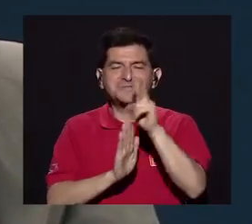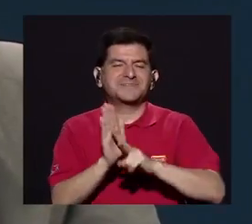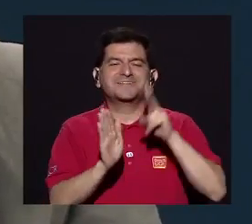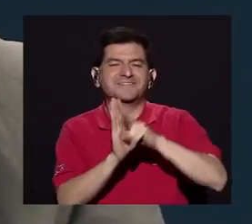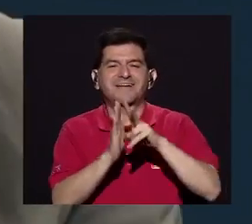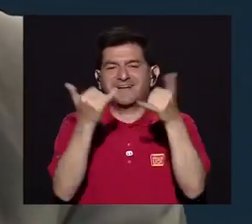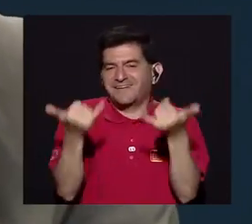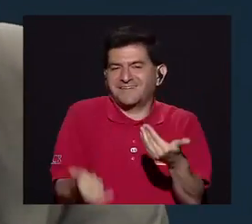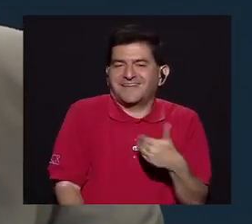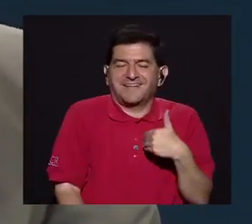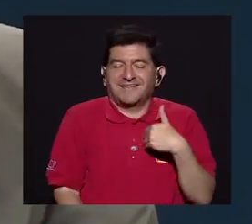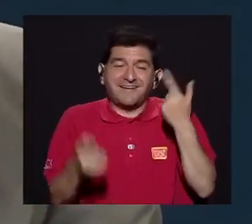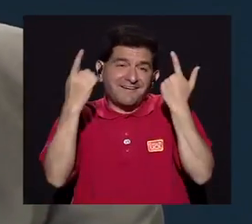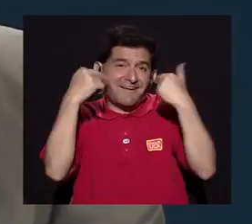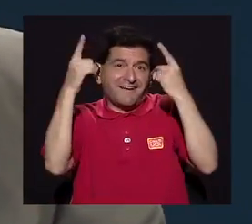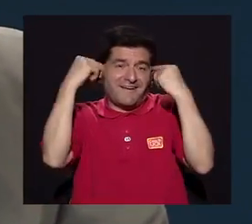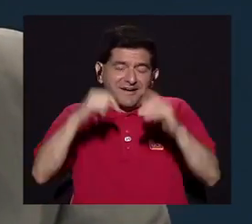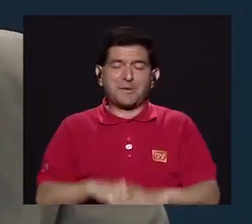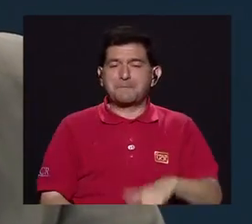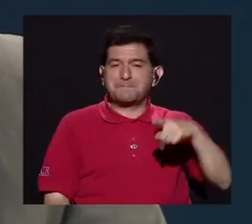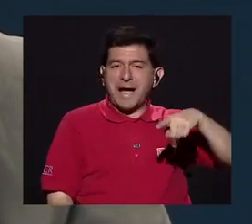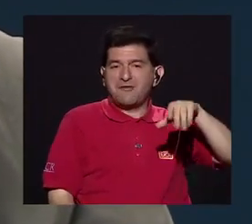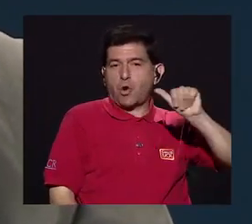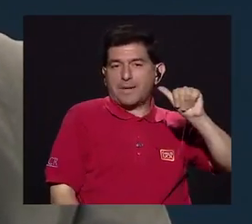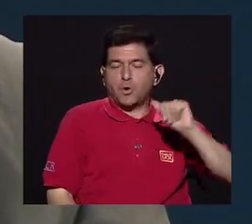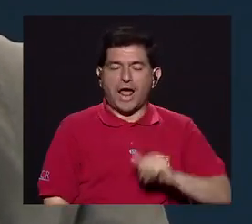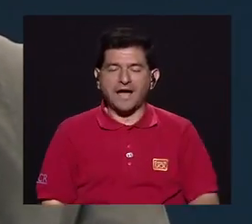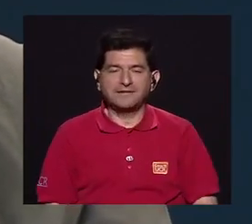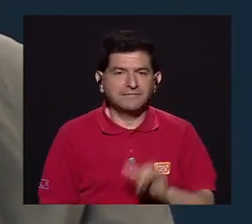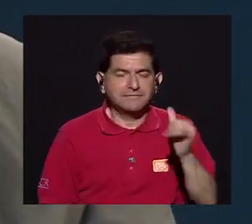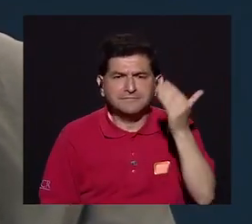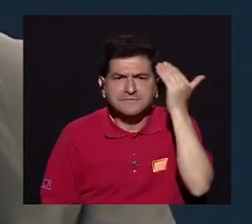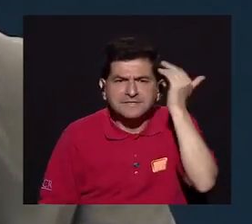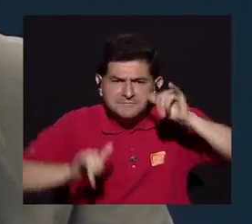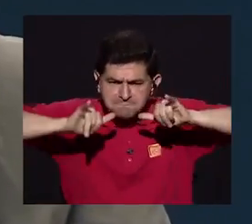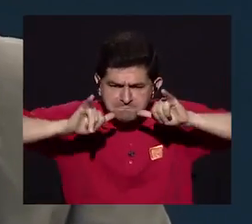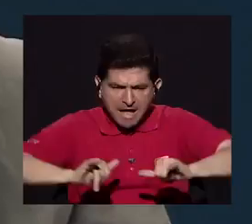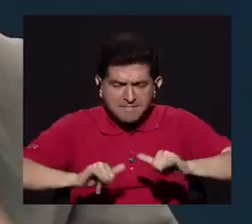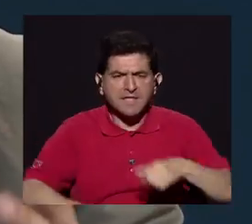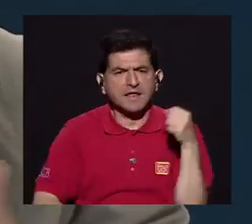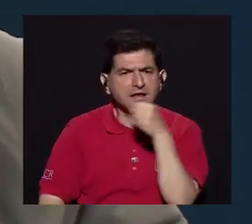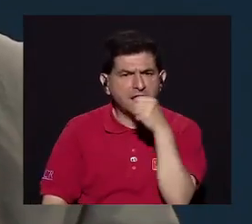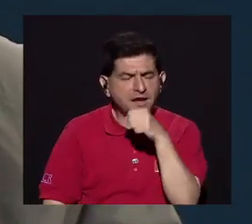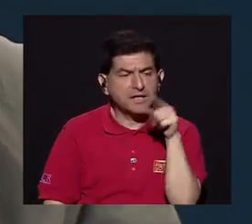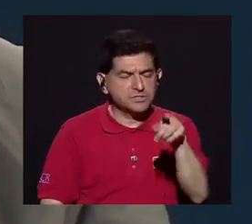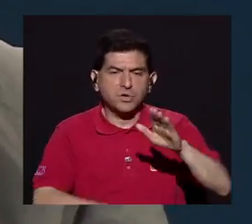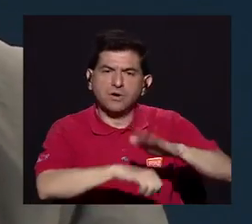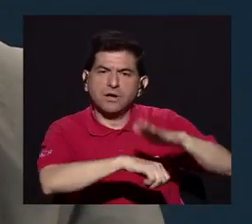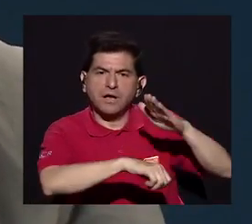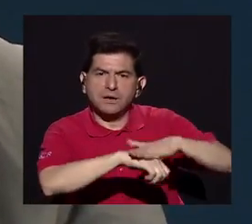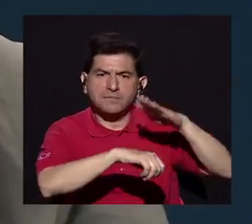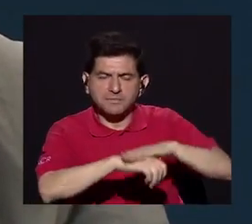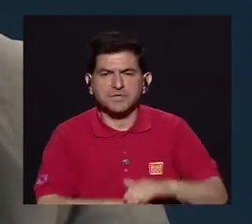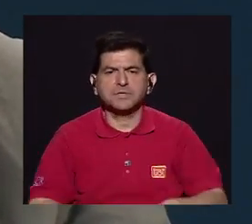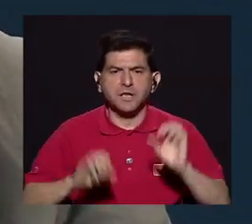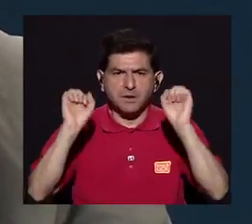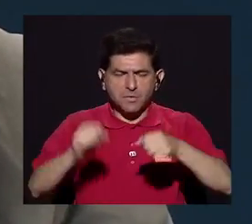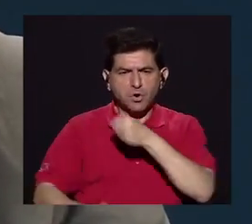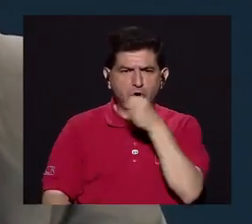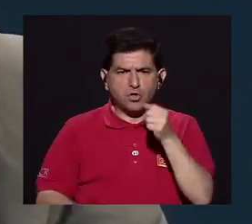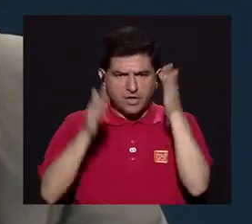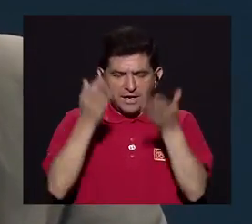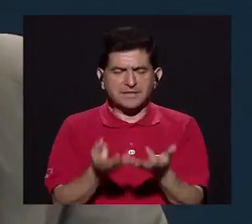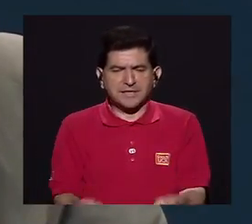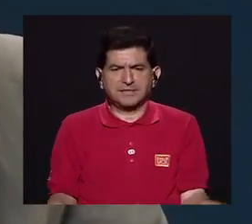llegar a tener el éxito que tiene Pablo Alborán, sino también saber mantenerse con canciones que le han hecho ser un